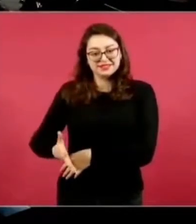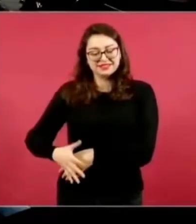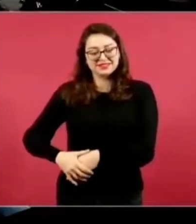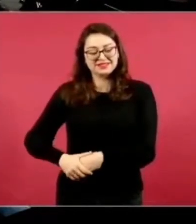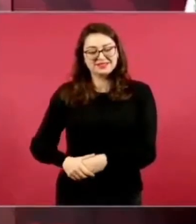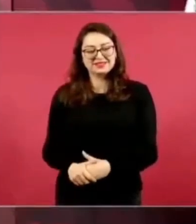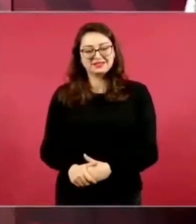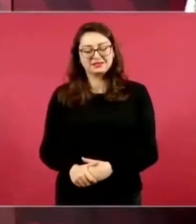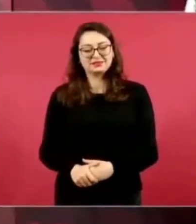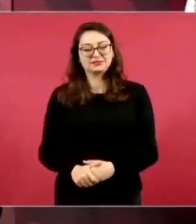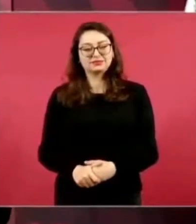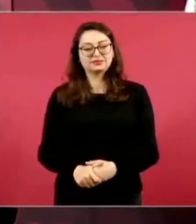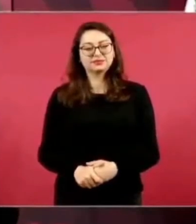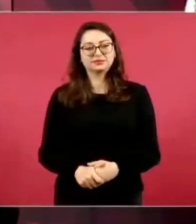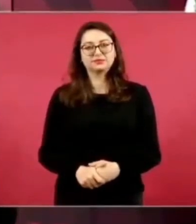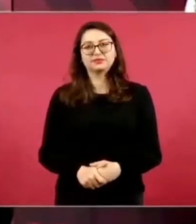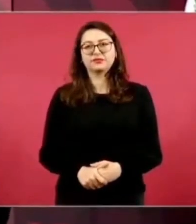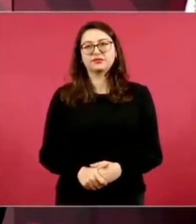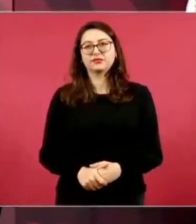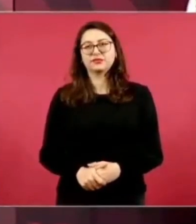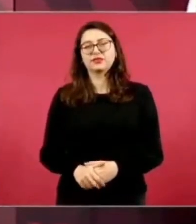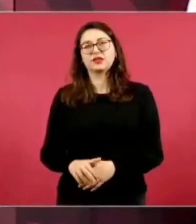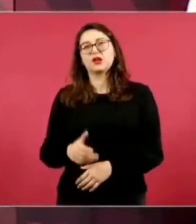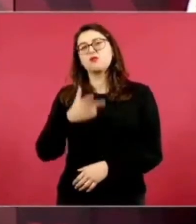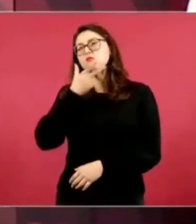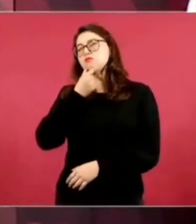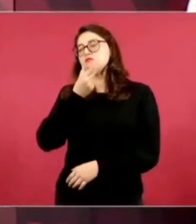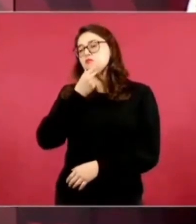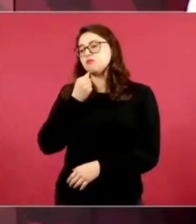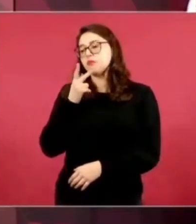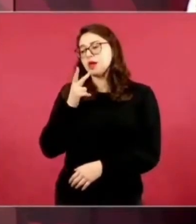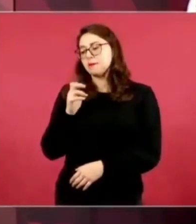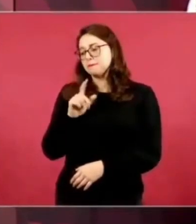¿Qué decía Pellicer?